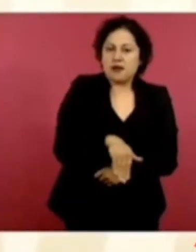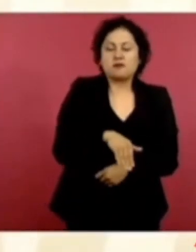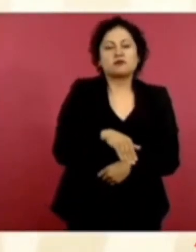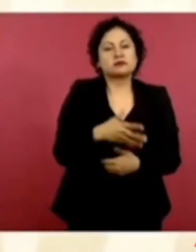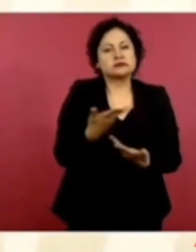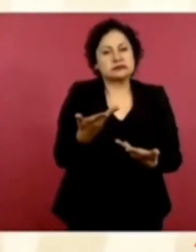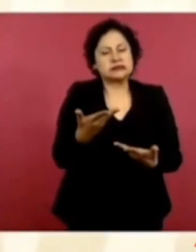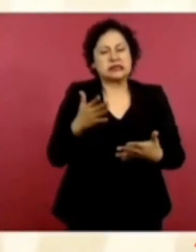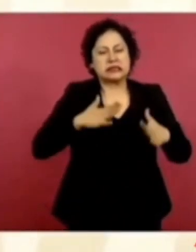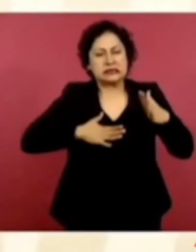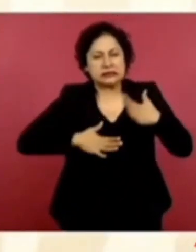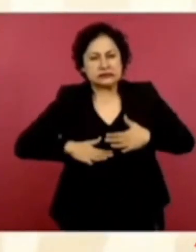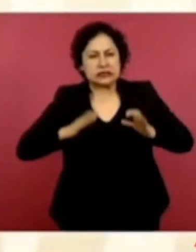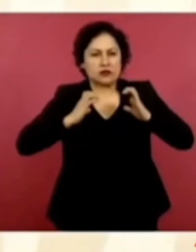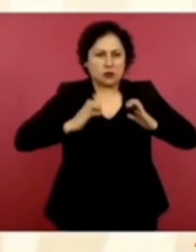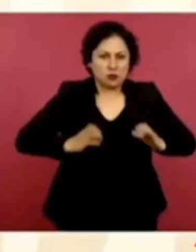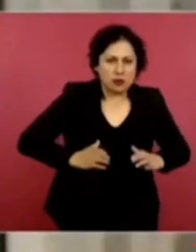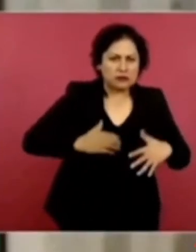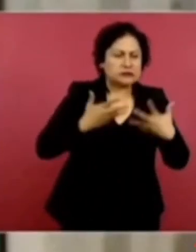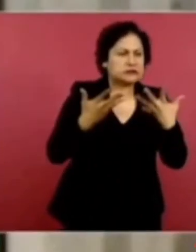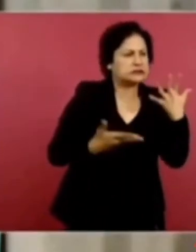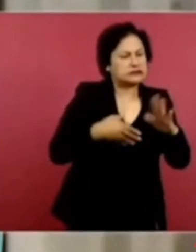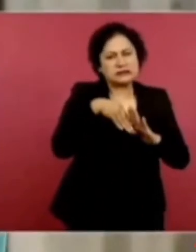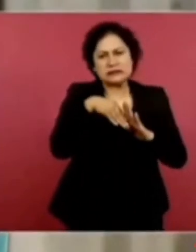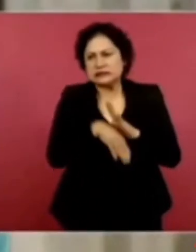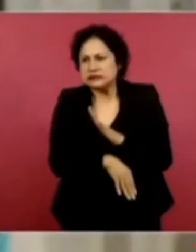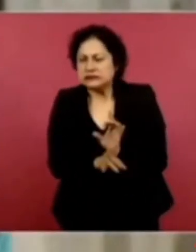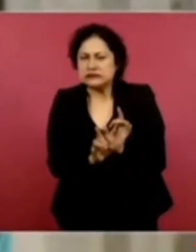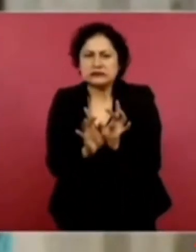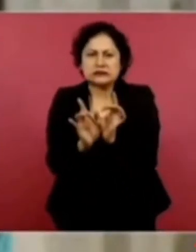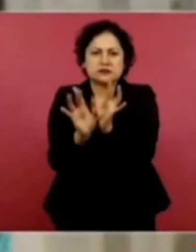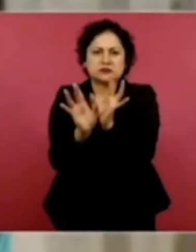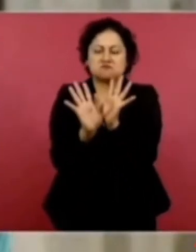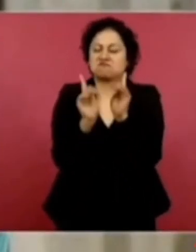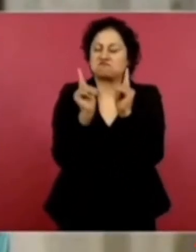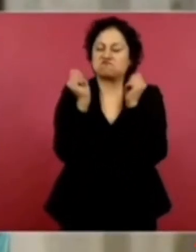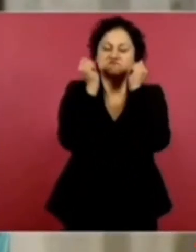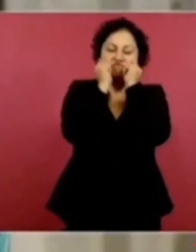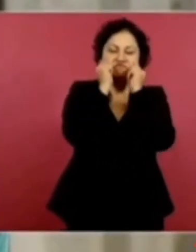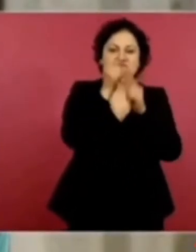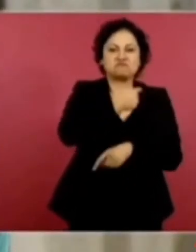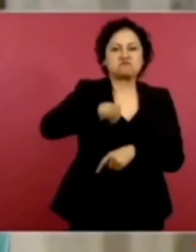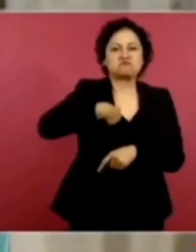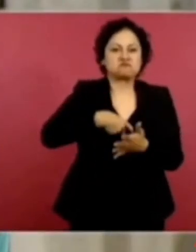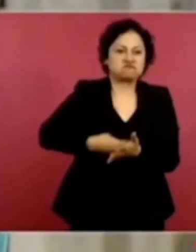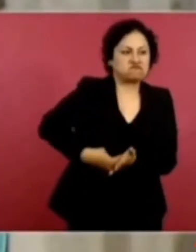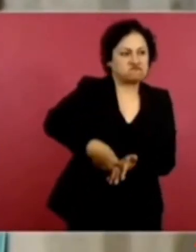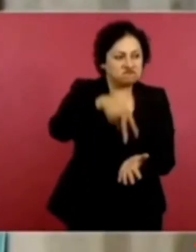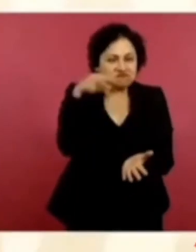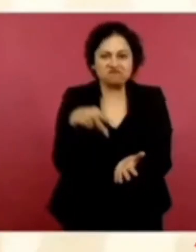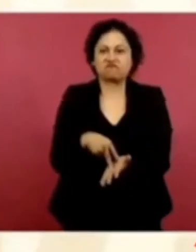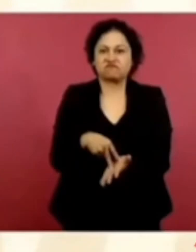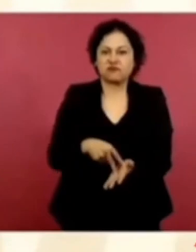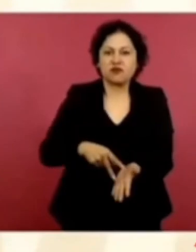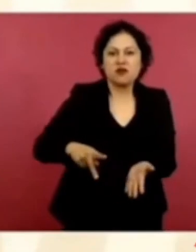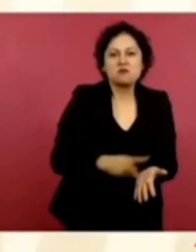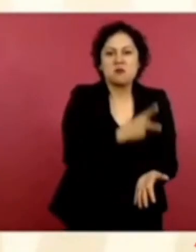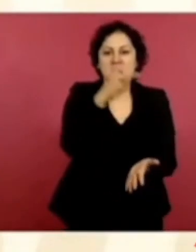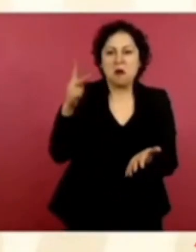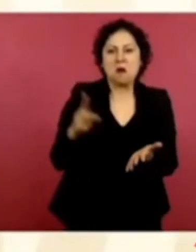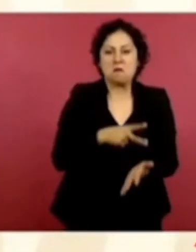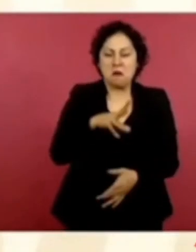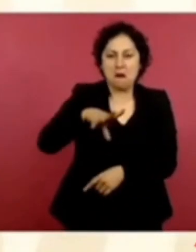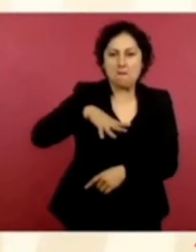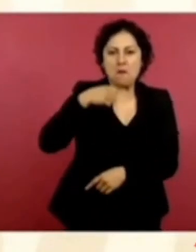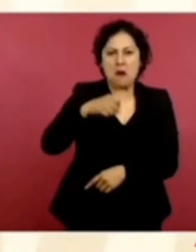derrotas, pero nunca hemos dejado que eso nos desanime. Nos levantamos una y otra vez, porque sabemos que el